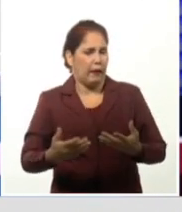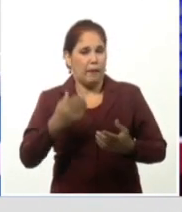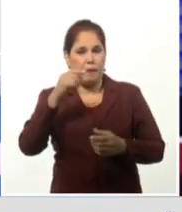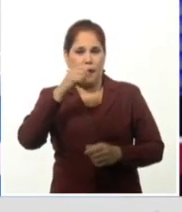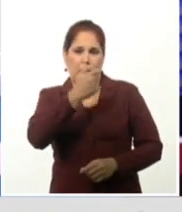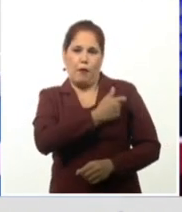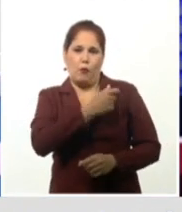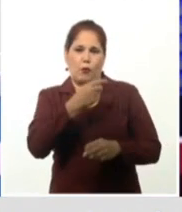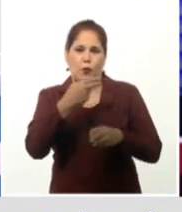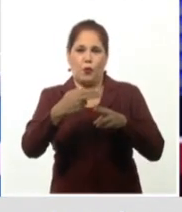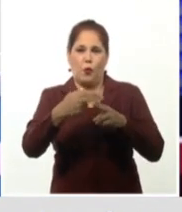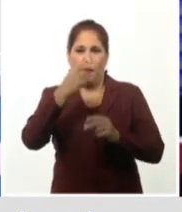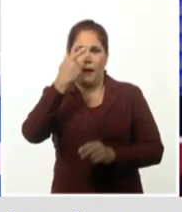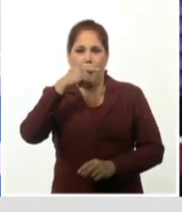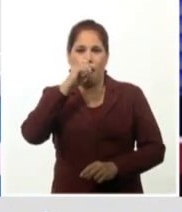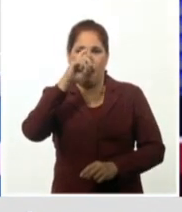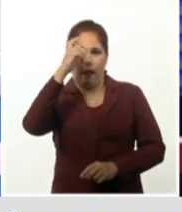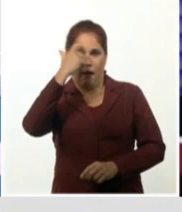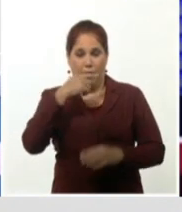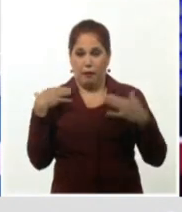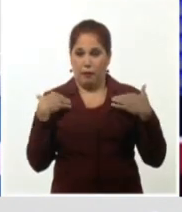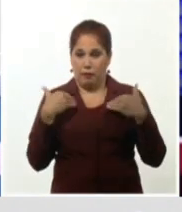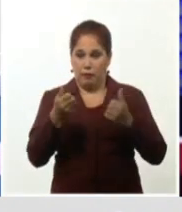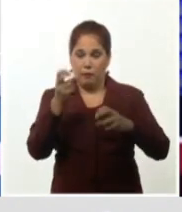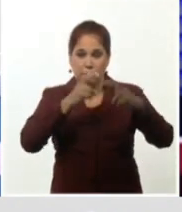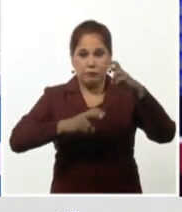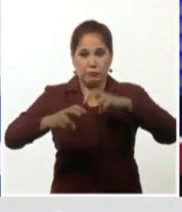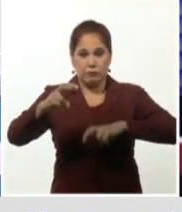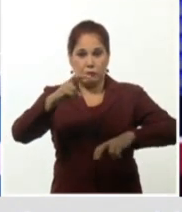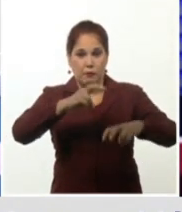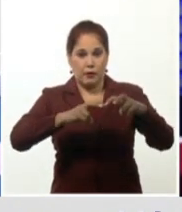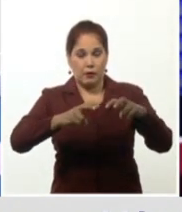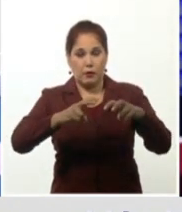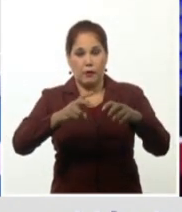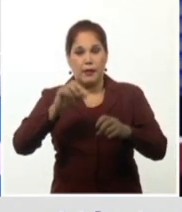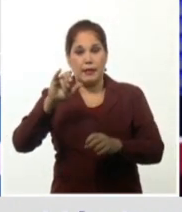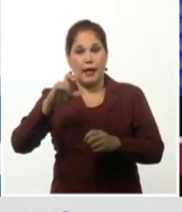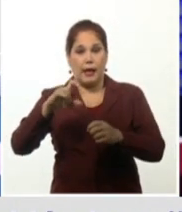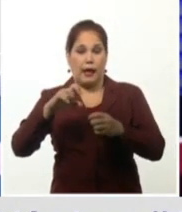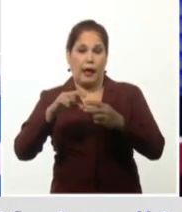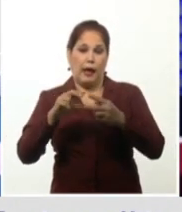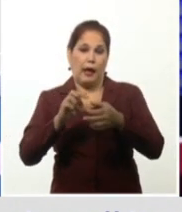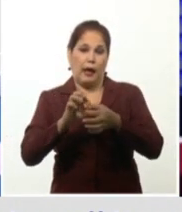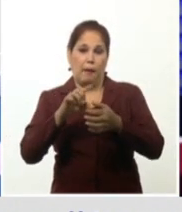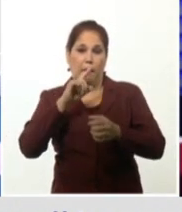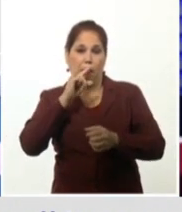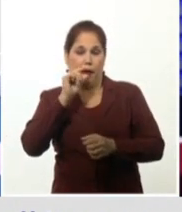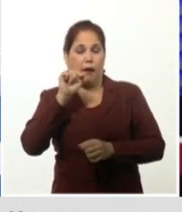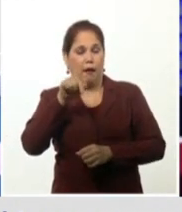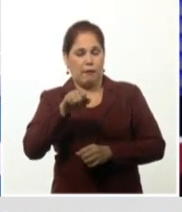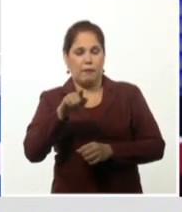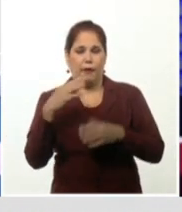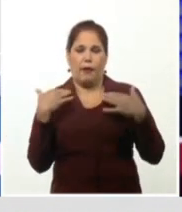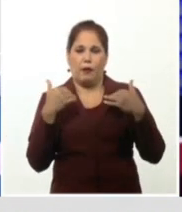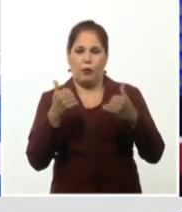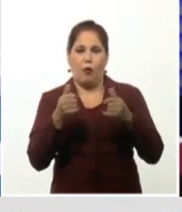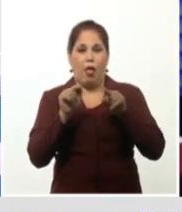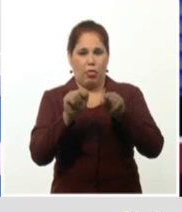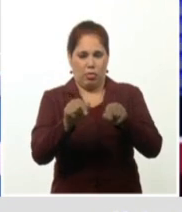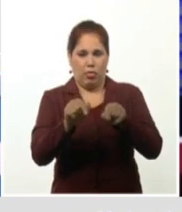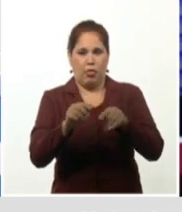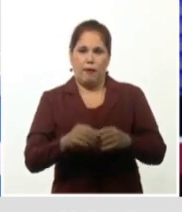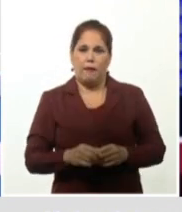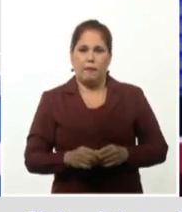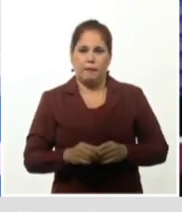con la directora de investigaciones clínicas del Centro de Ingeniería Genética y Biotecnología CIGB, la doctora en ciencias